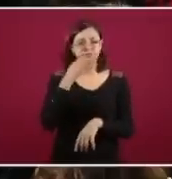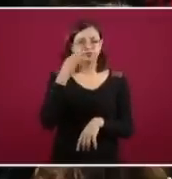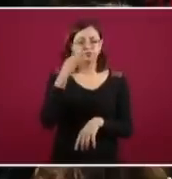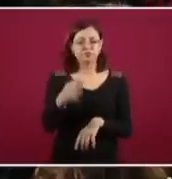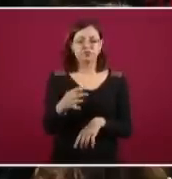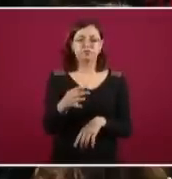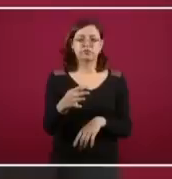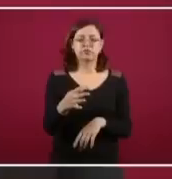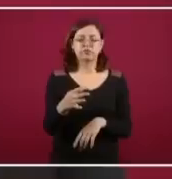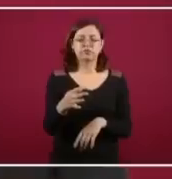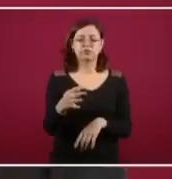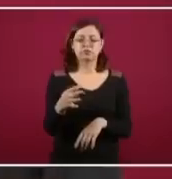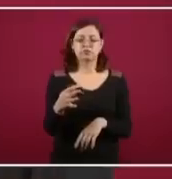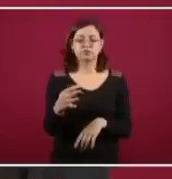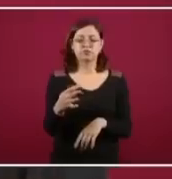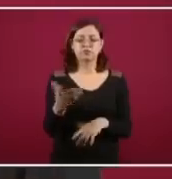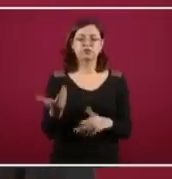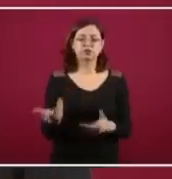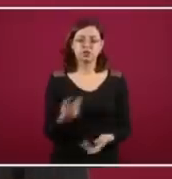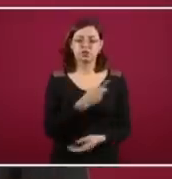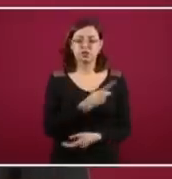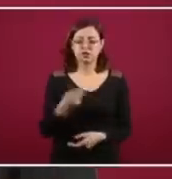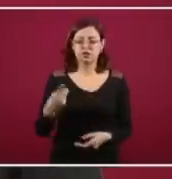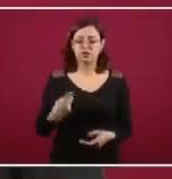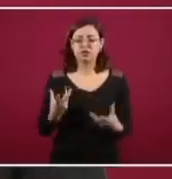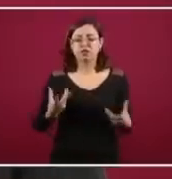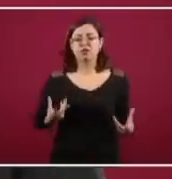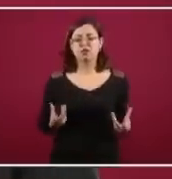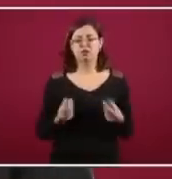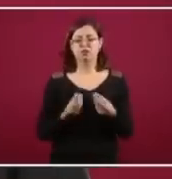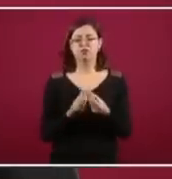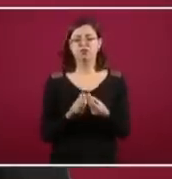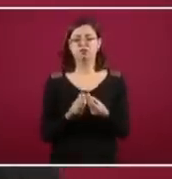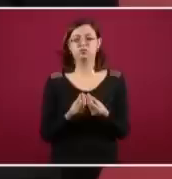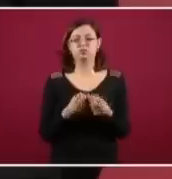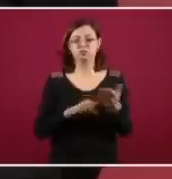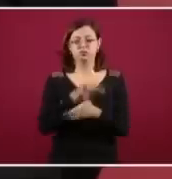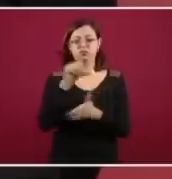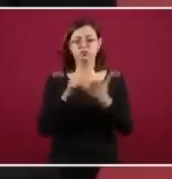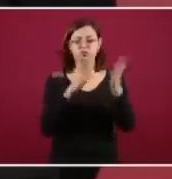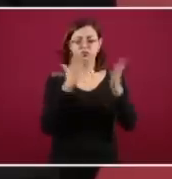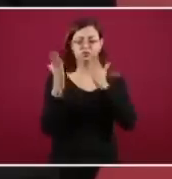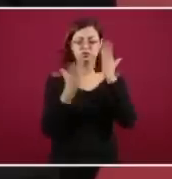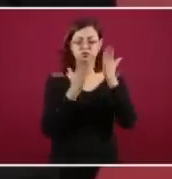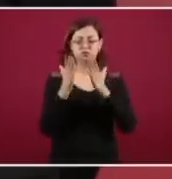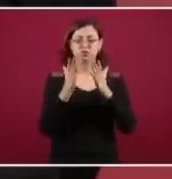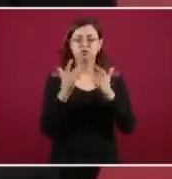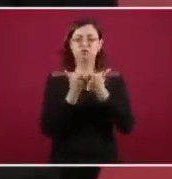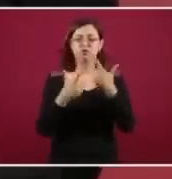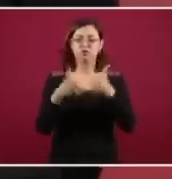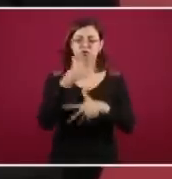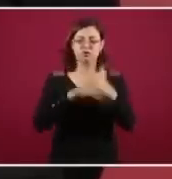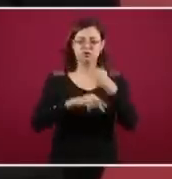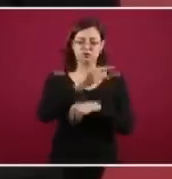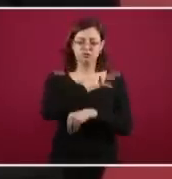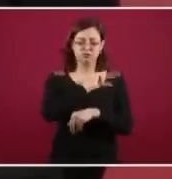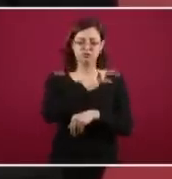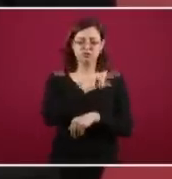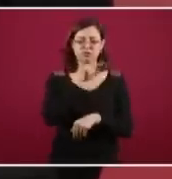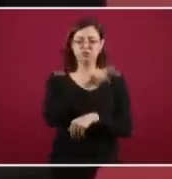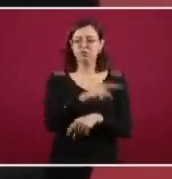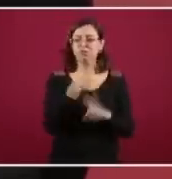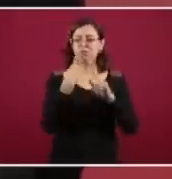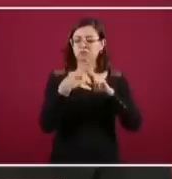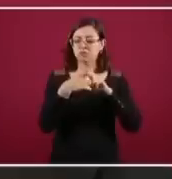a tener que trabajar con el Centro de Estudios Económicos del Sector Privado, que es el responsable de las cifras